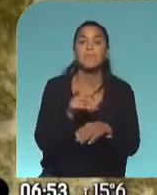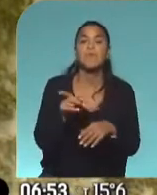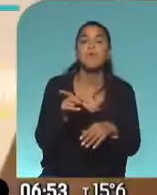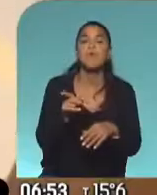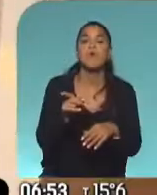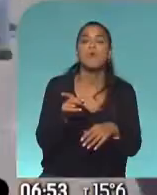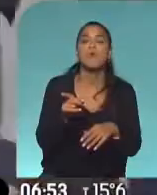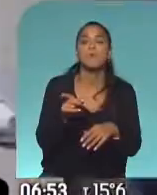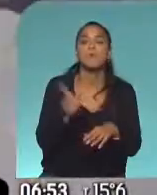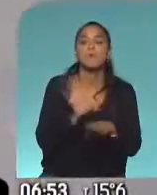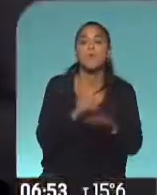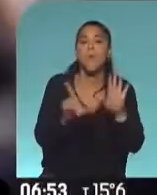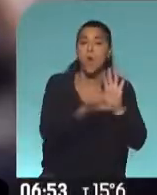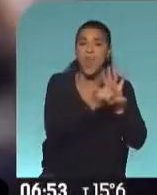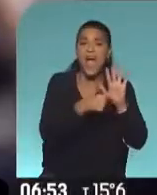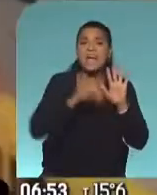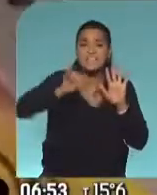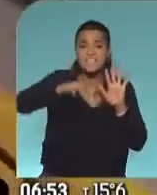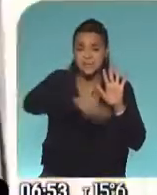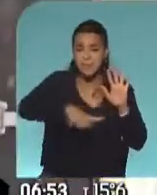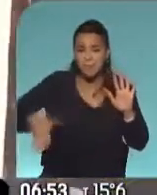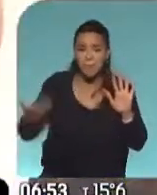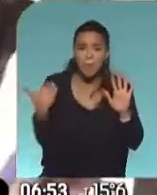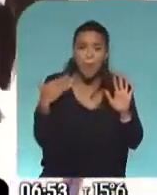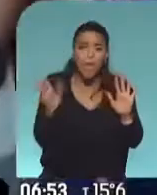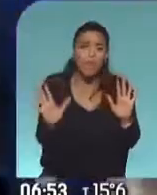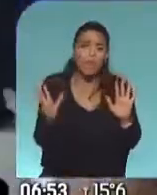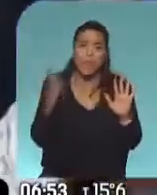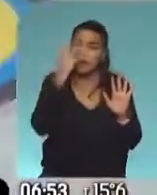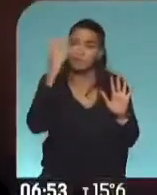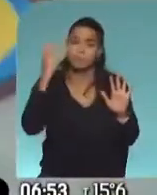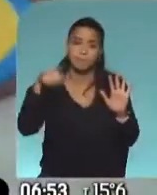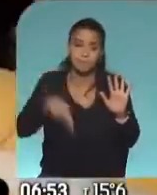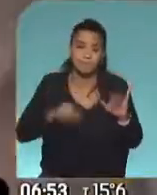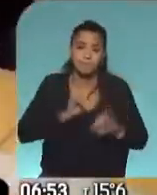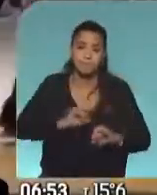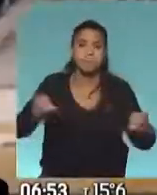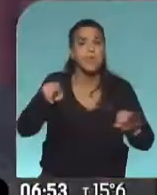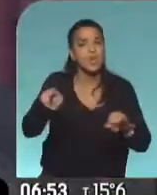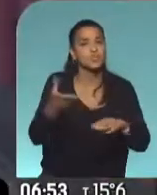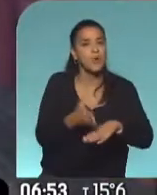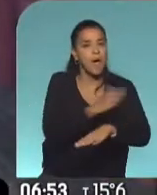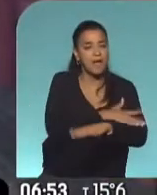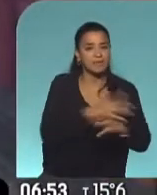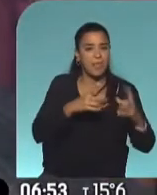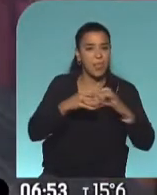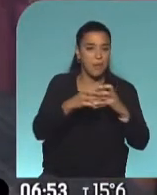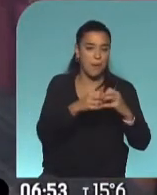retroactivo de legalidad a una cuestión que debió haber sido objeto de debate público en su momento.